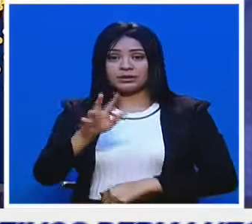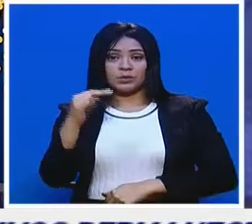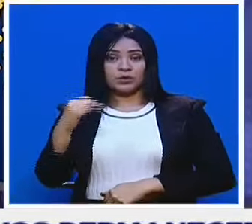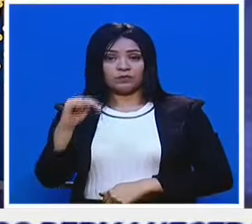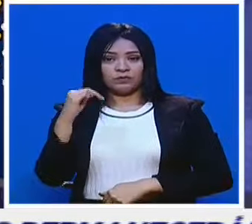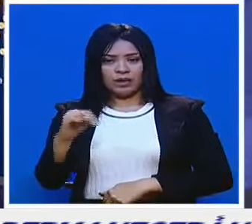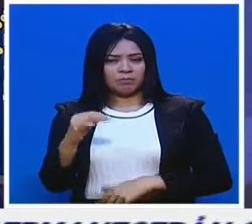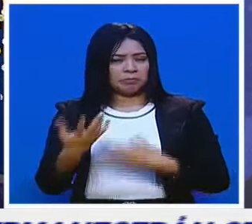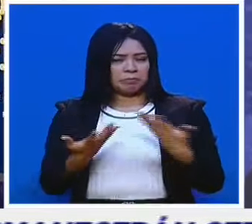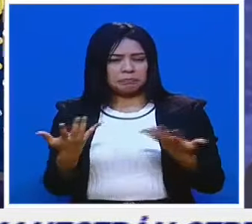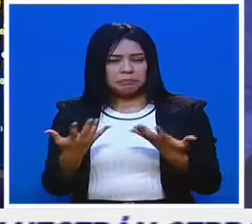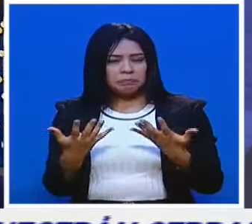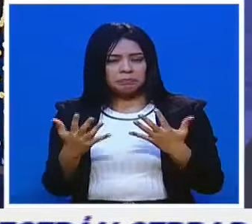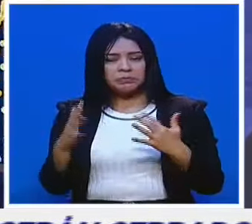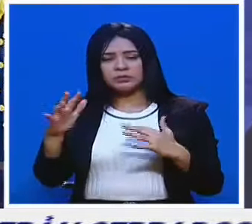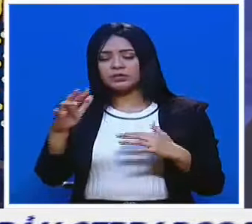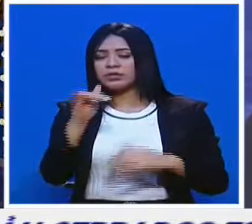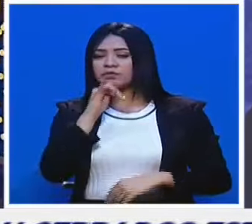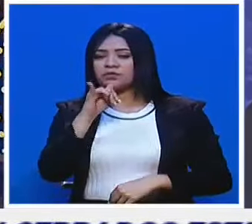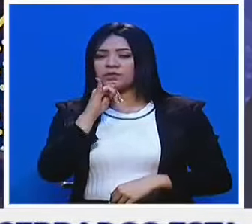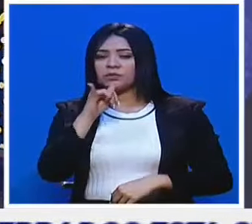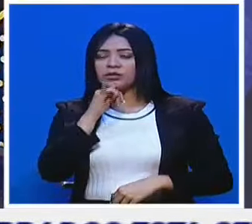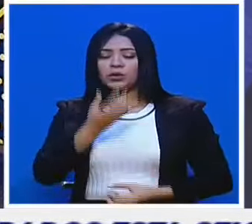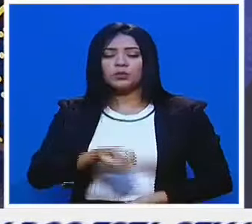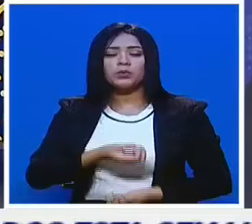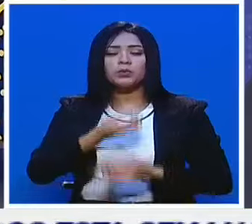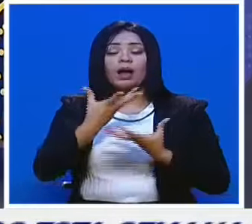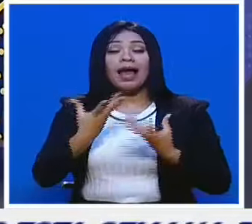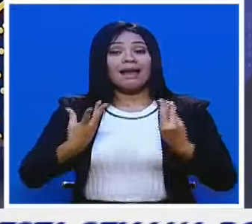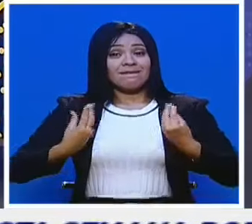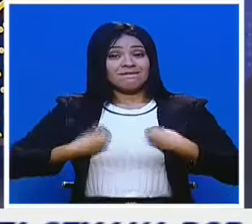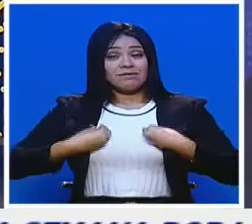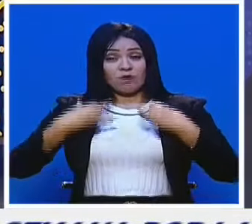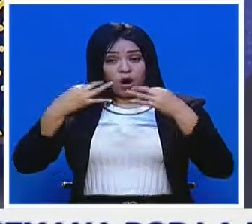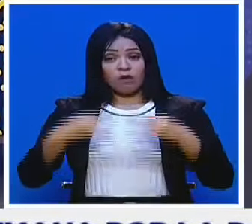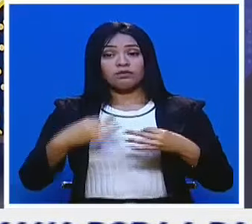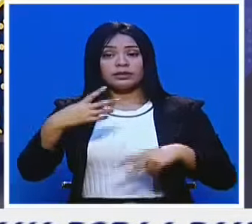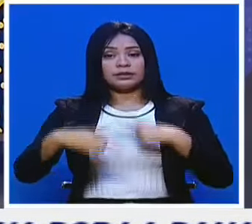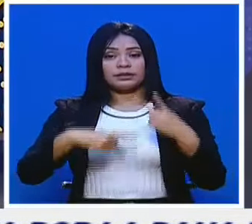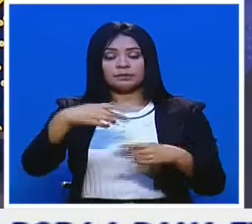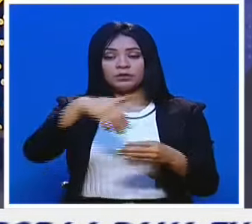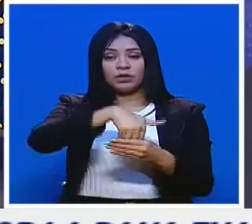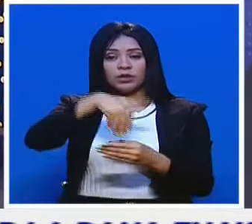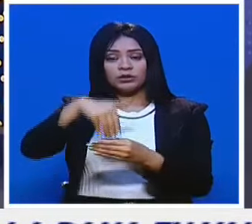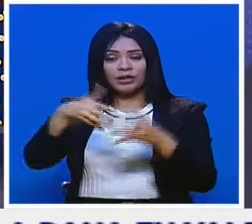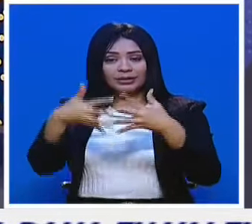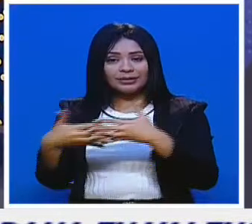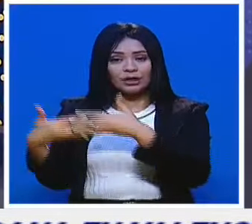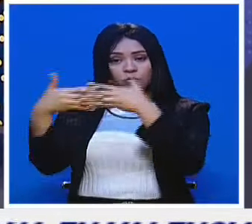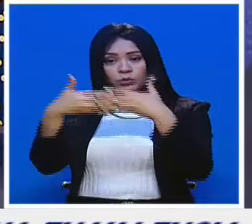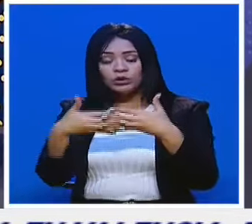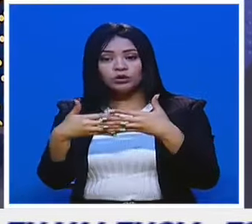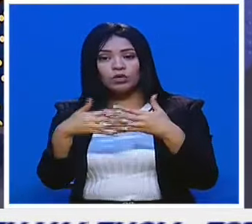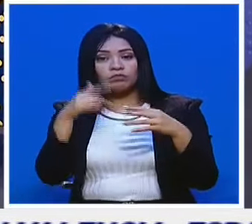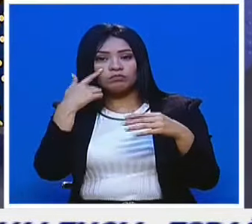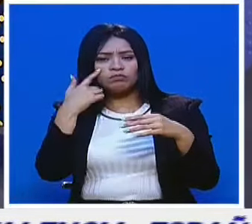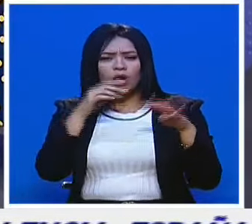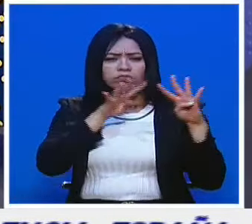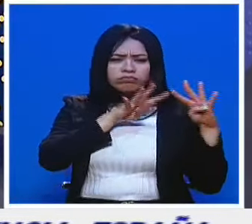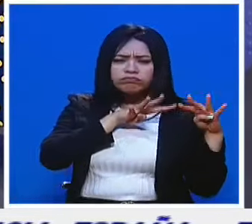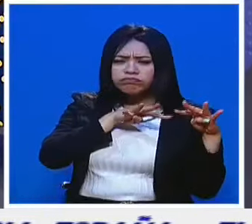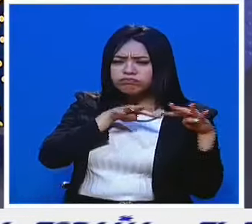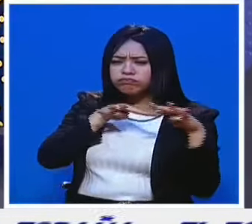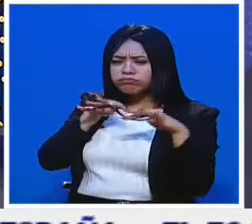estaremos conectados compartiéndoles detalles en vivo de este proceso electoral estadounidense donde los ojos del mundo están